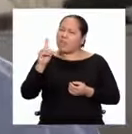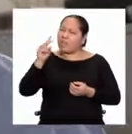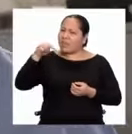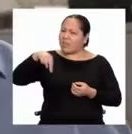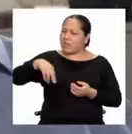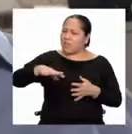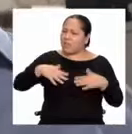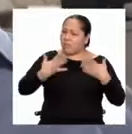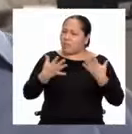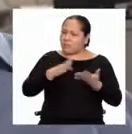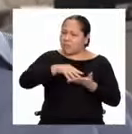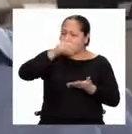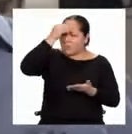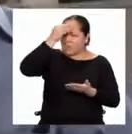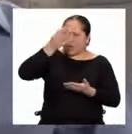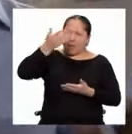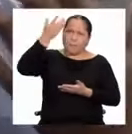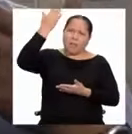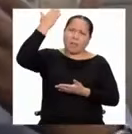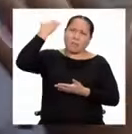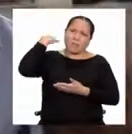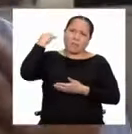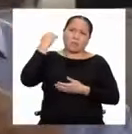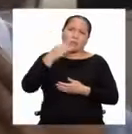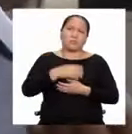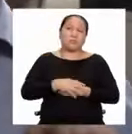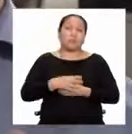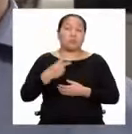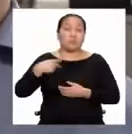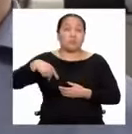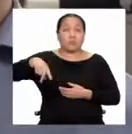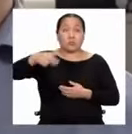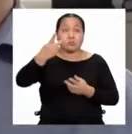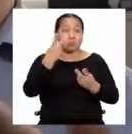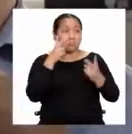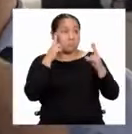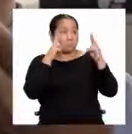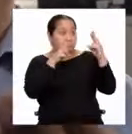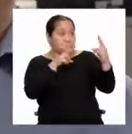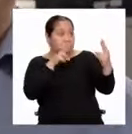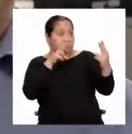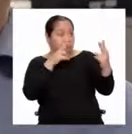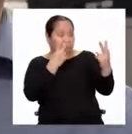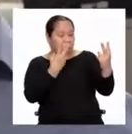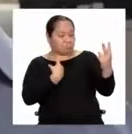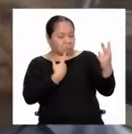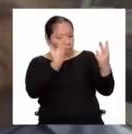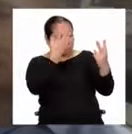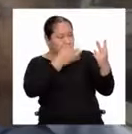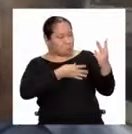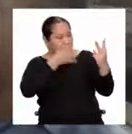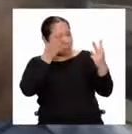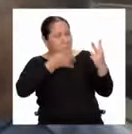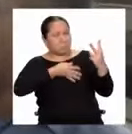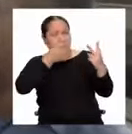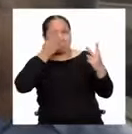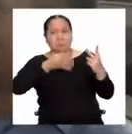antepasados? Nosotros, así observándonos, aparentemente,